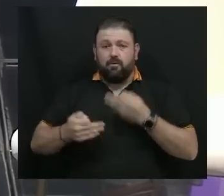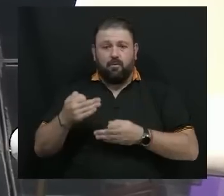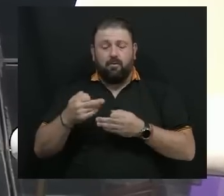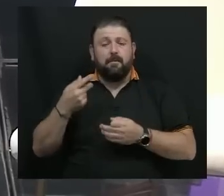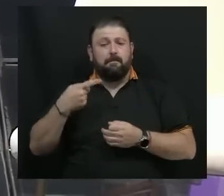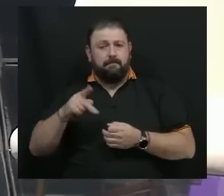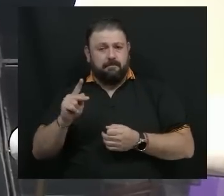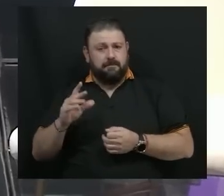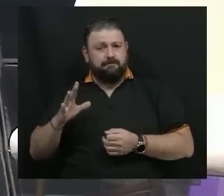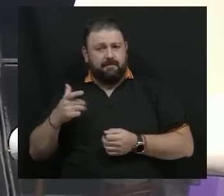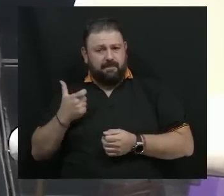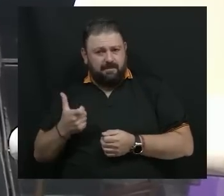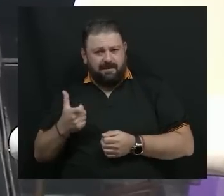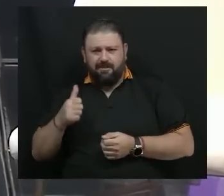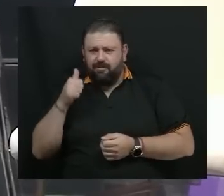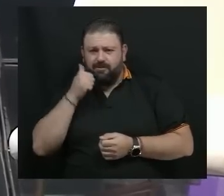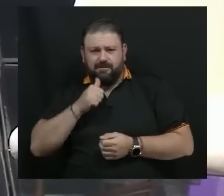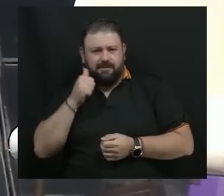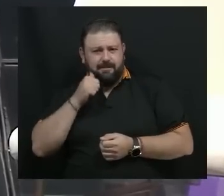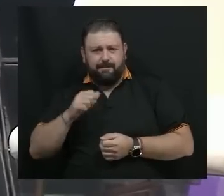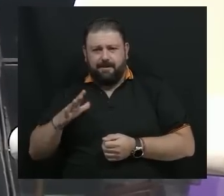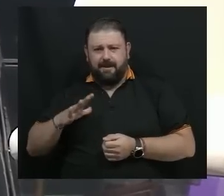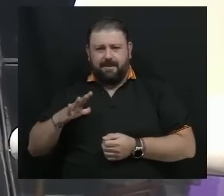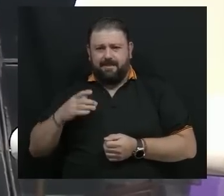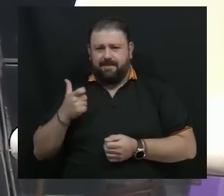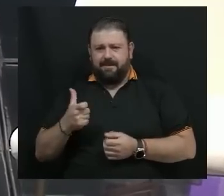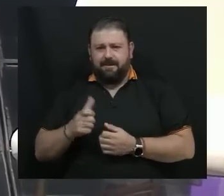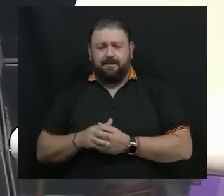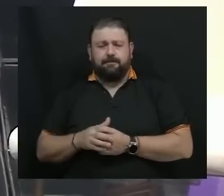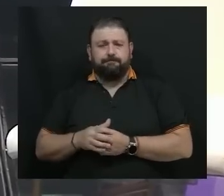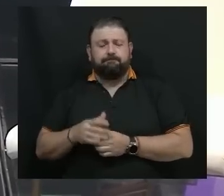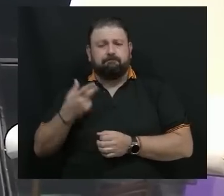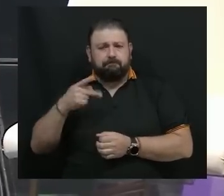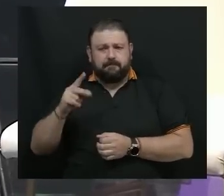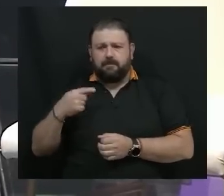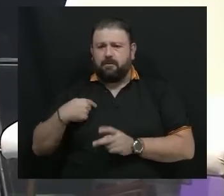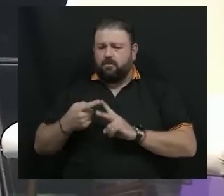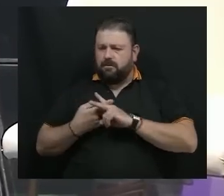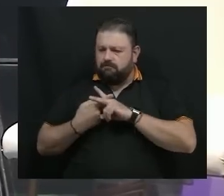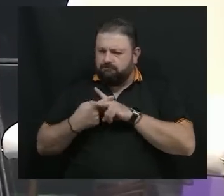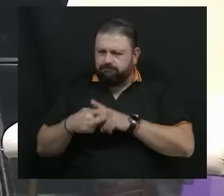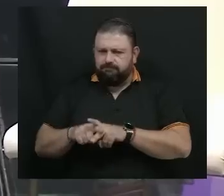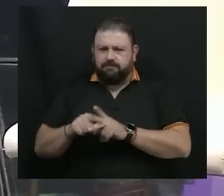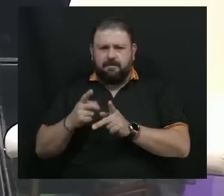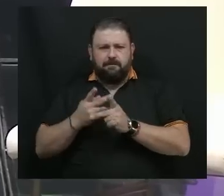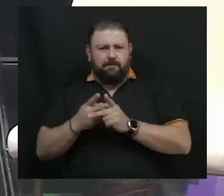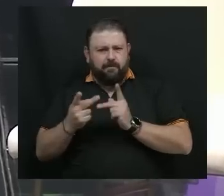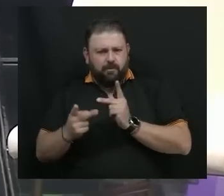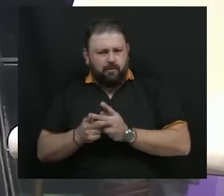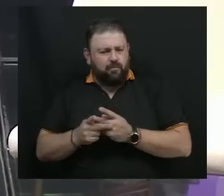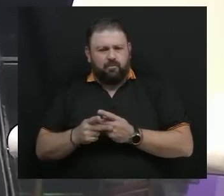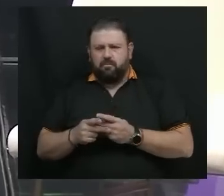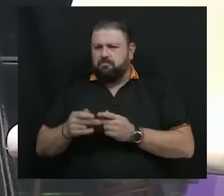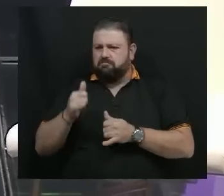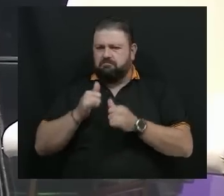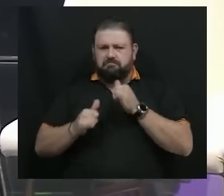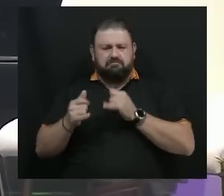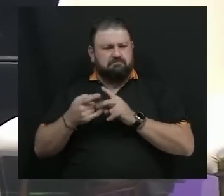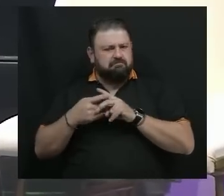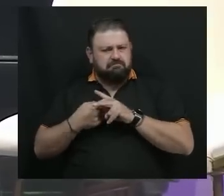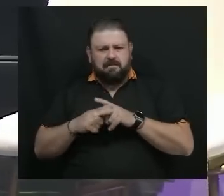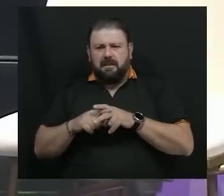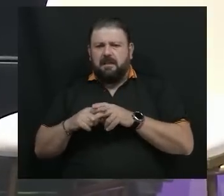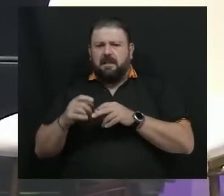muchísimo. Y bueno, empecé a tomarme el producto. Yo llegaba a clase y me empecé a tomar el producto